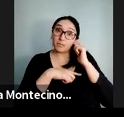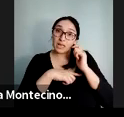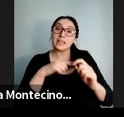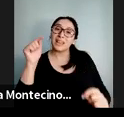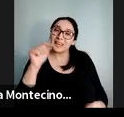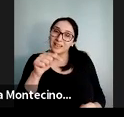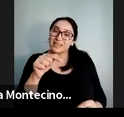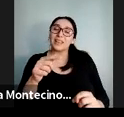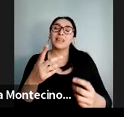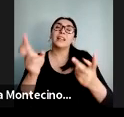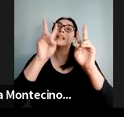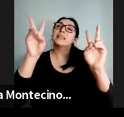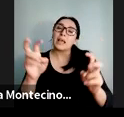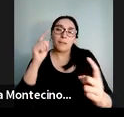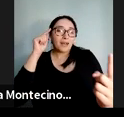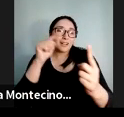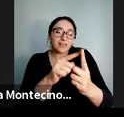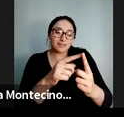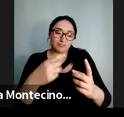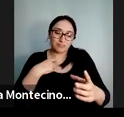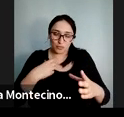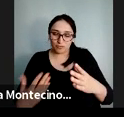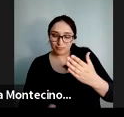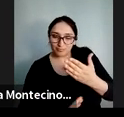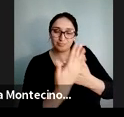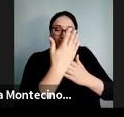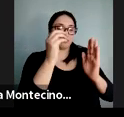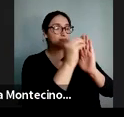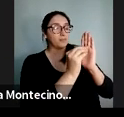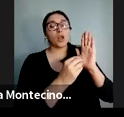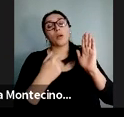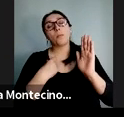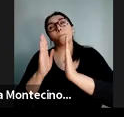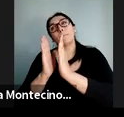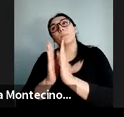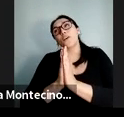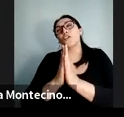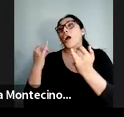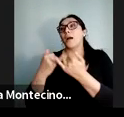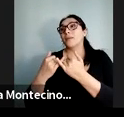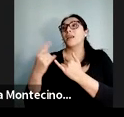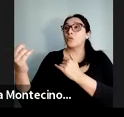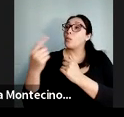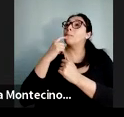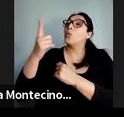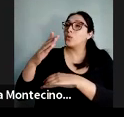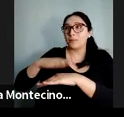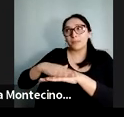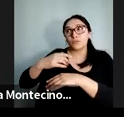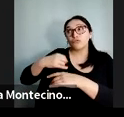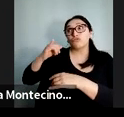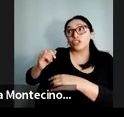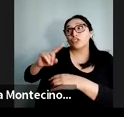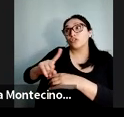trata también, poder crear esta propia declaración de principios, poder preguntarnos también, por ejemplo, qué vamos a hacer ante